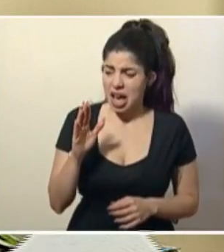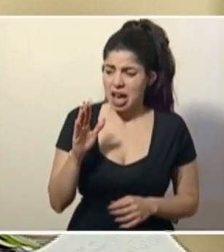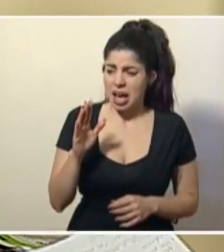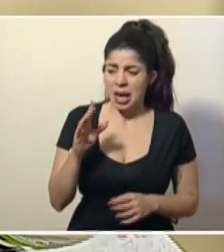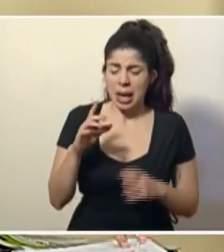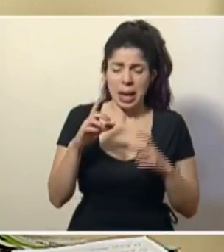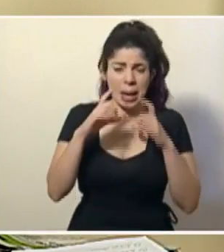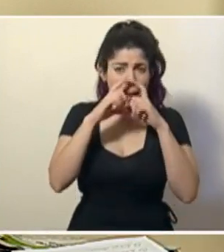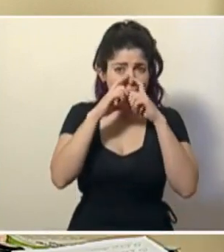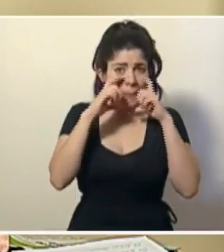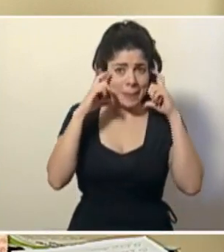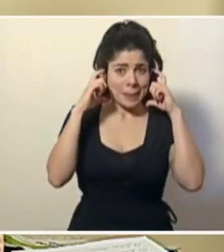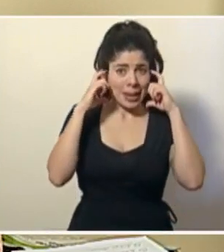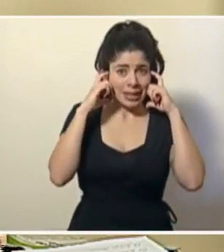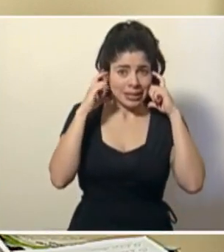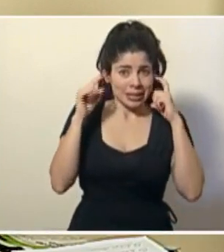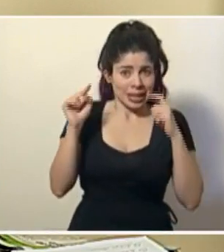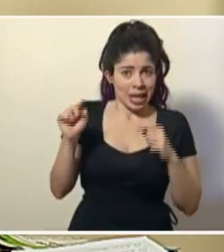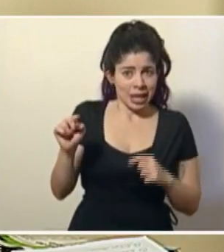de que las mascarillas